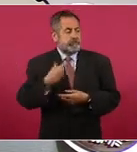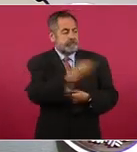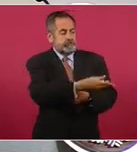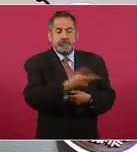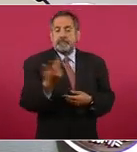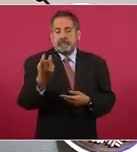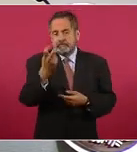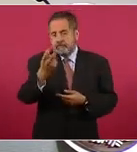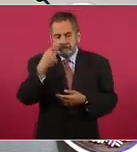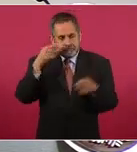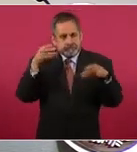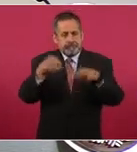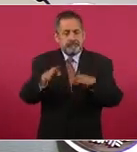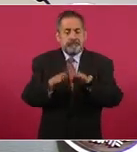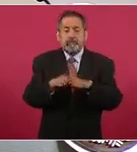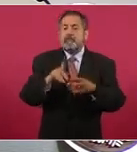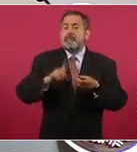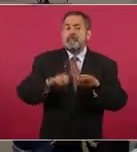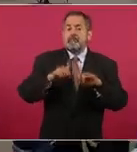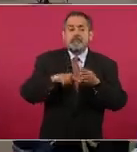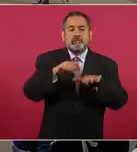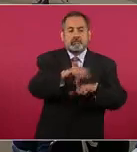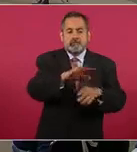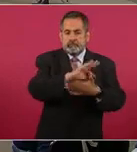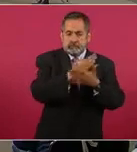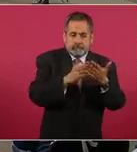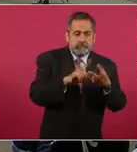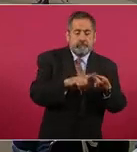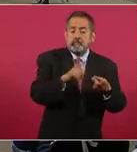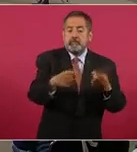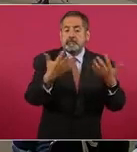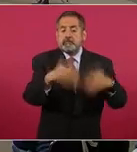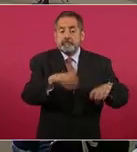industria automotriz. La siguiente, por favor.